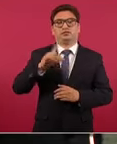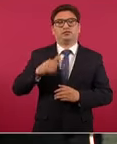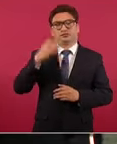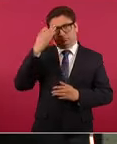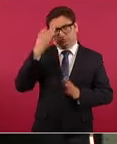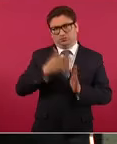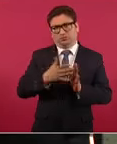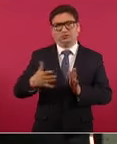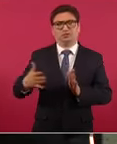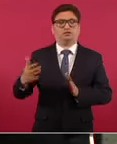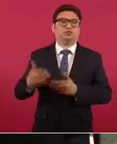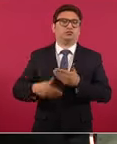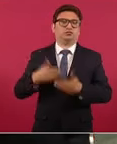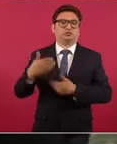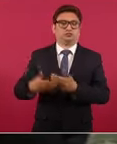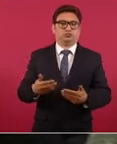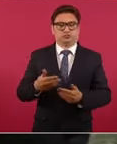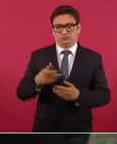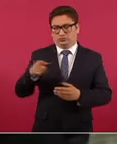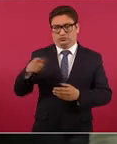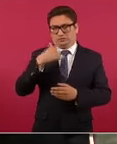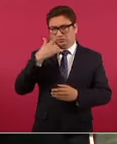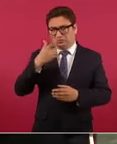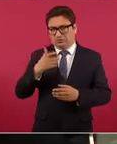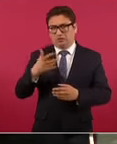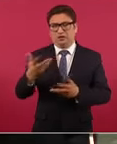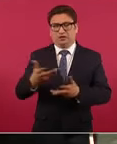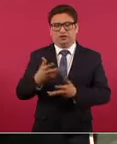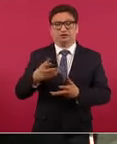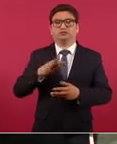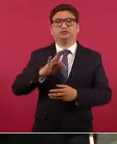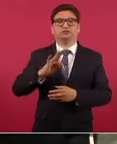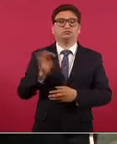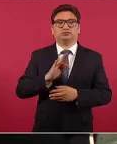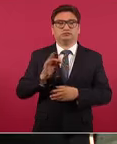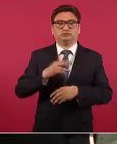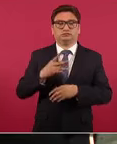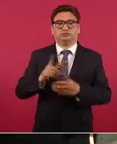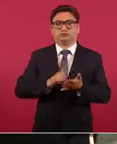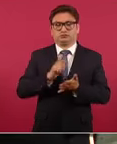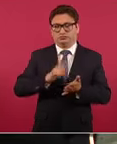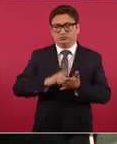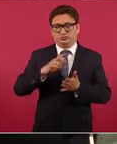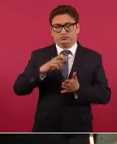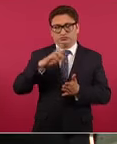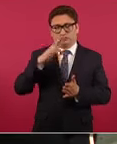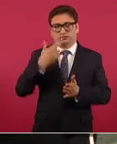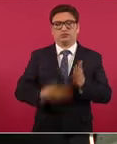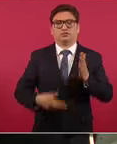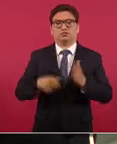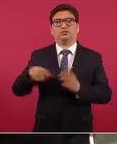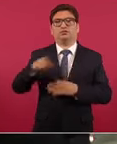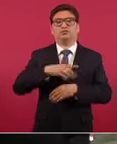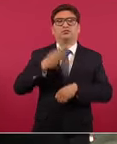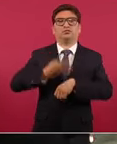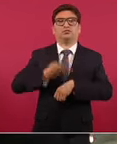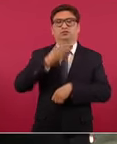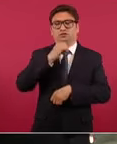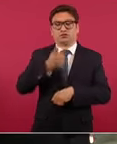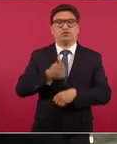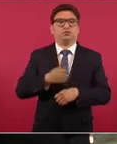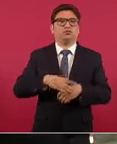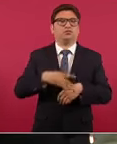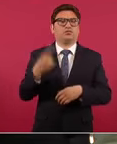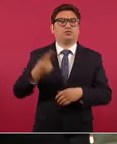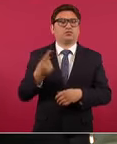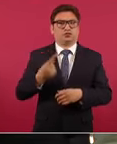prescribió en les de él la irregularidad el probable delito y por lo tanto quedaron digamos que sin sanción no porque